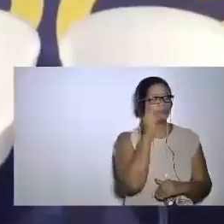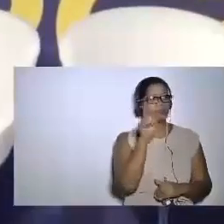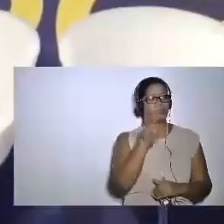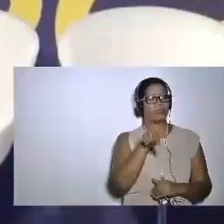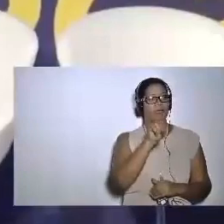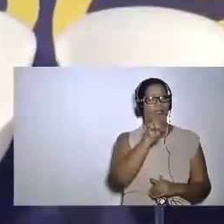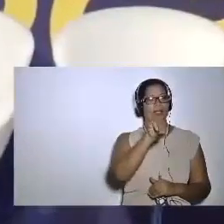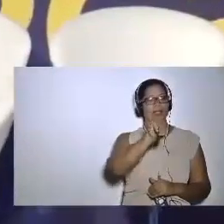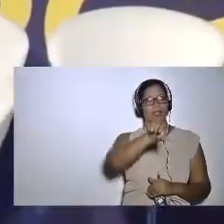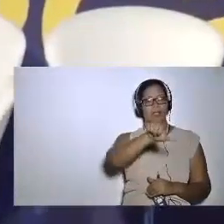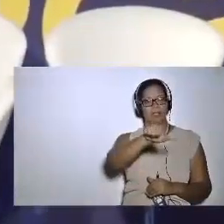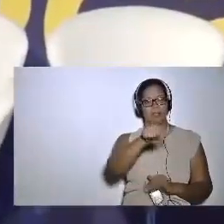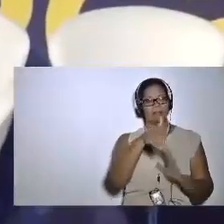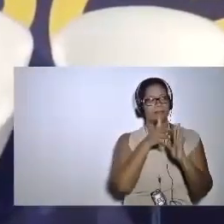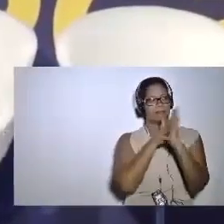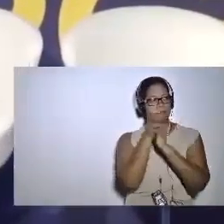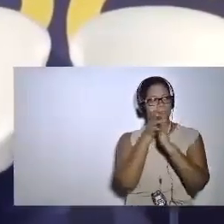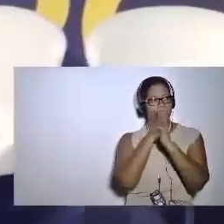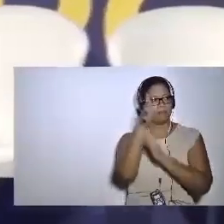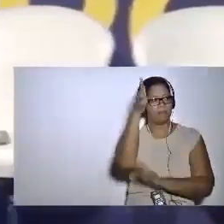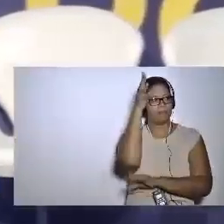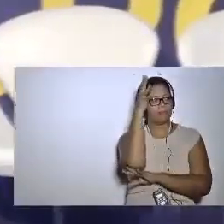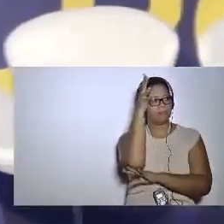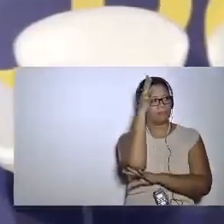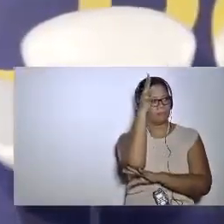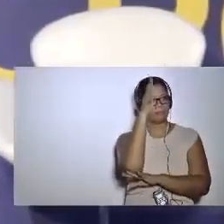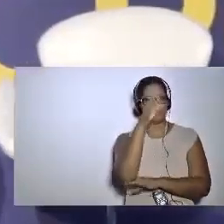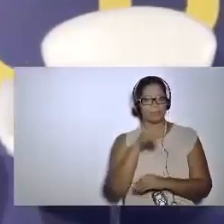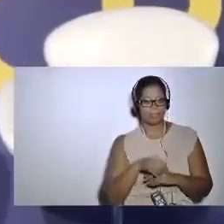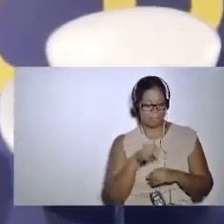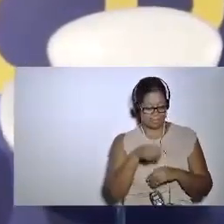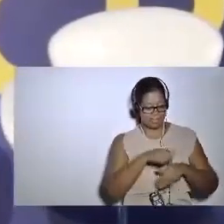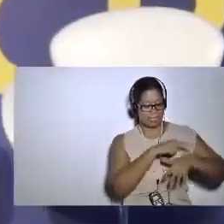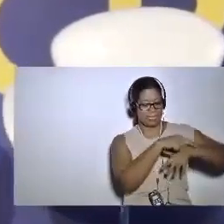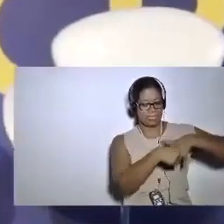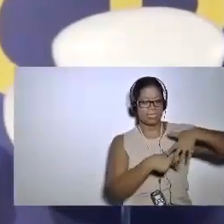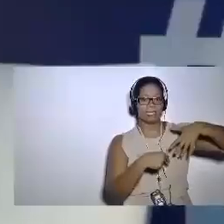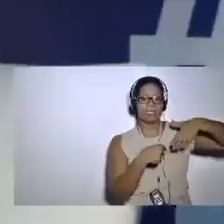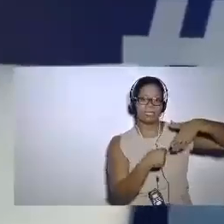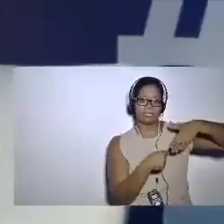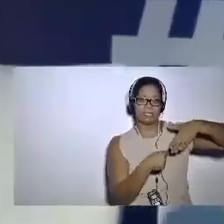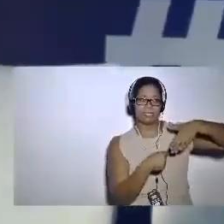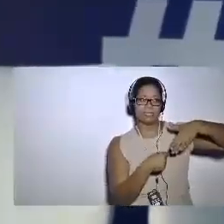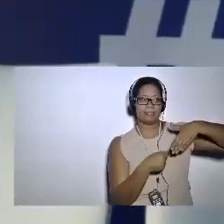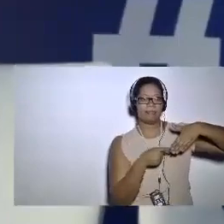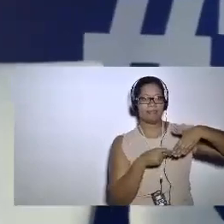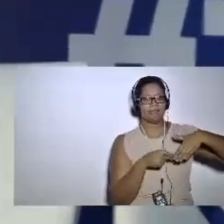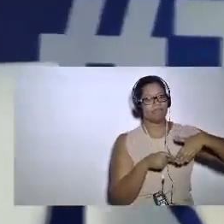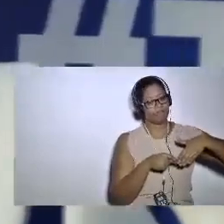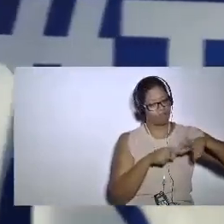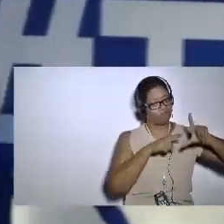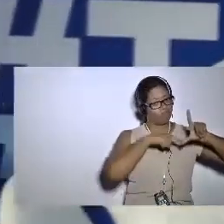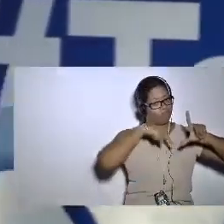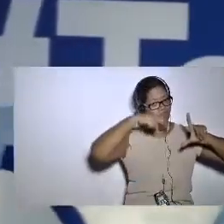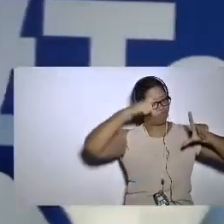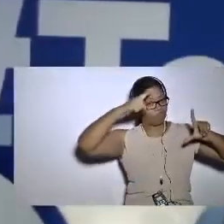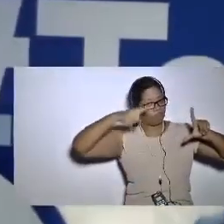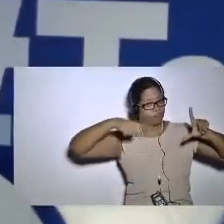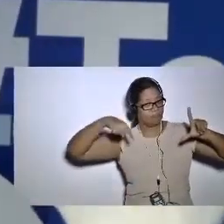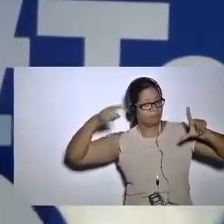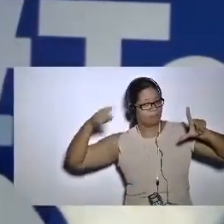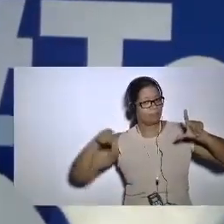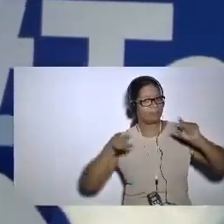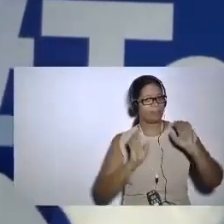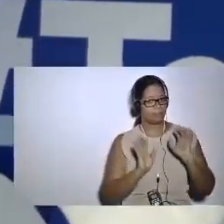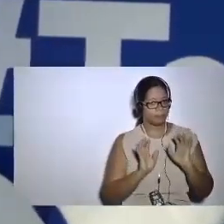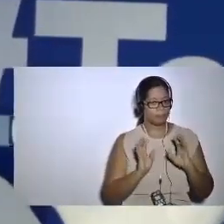Sonia, usted nos habló y nos hizo énfasis que nosotros tenemos la mayoría de este espectro en la América Latina. Debemos